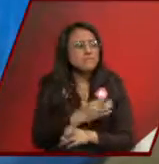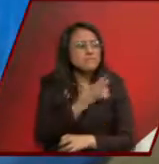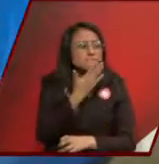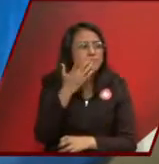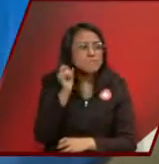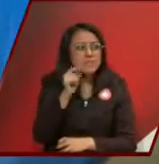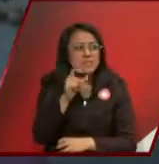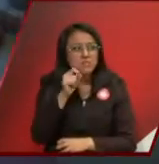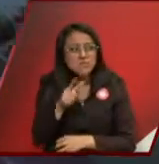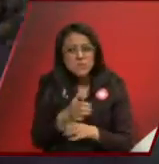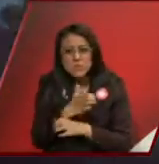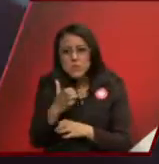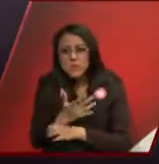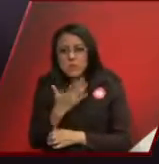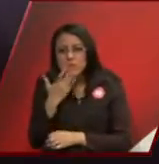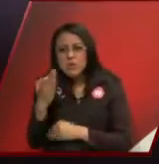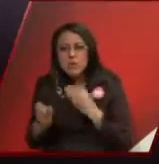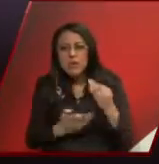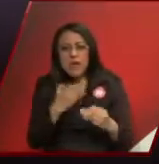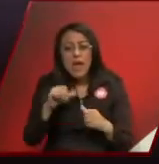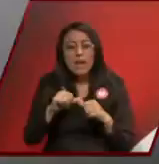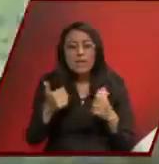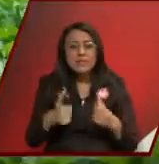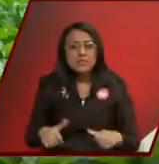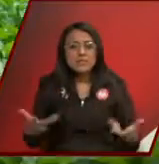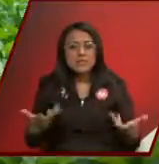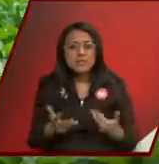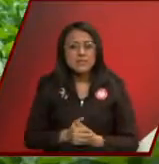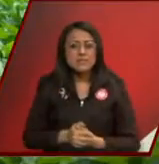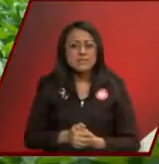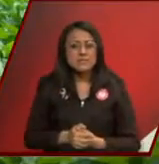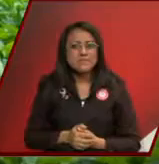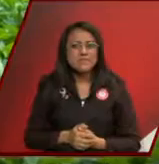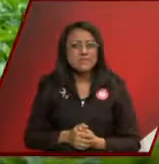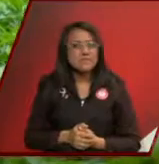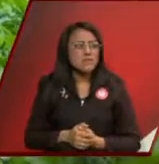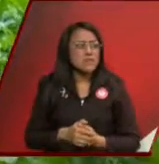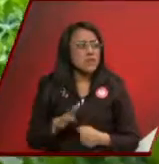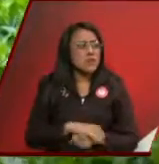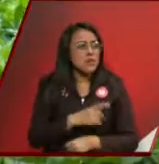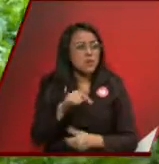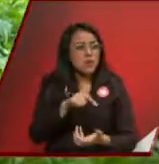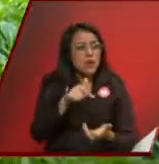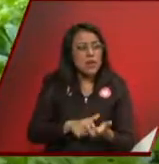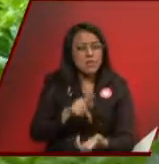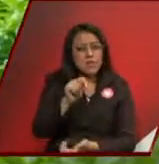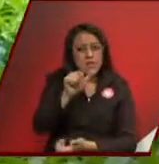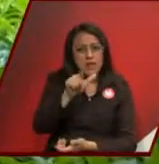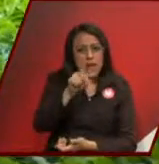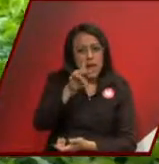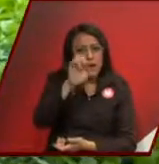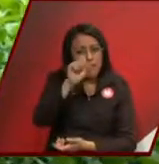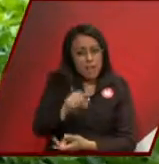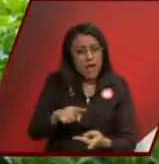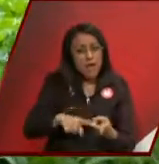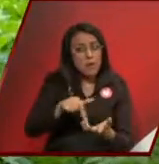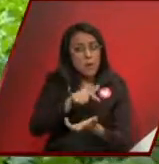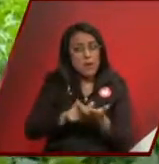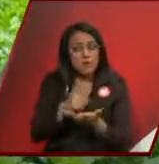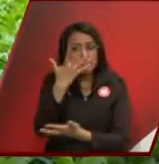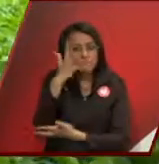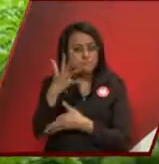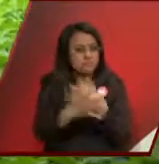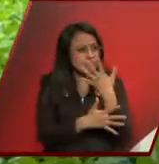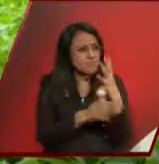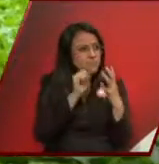un intenso trabajo artesanal. Aquí, en Tilapa, municipio de Malinaltepec, existen viveros como este donde